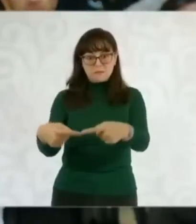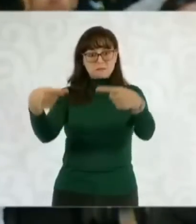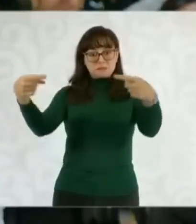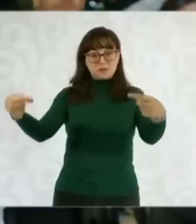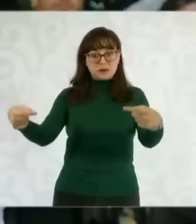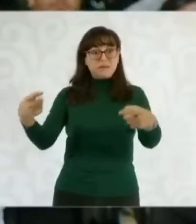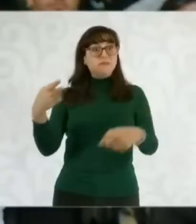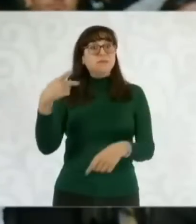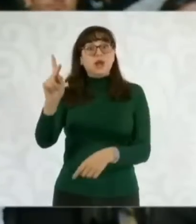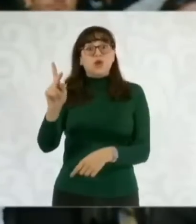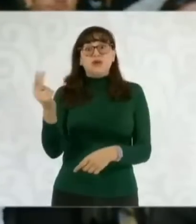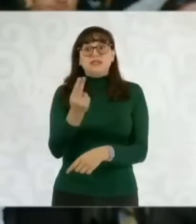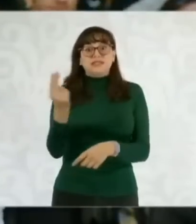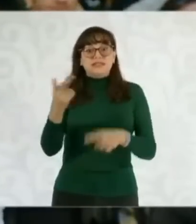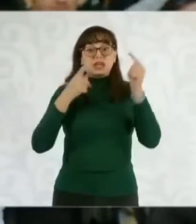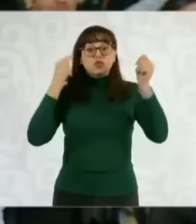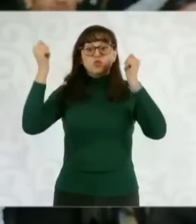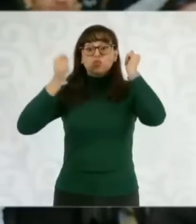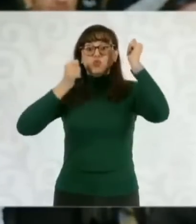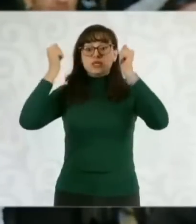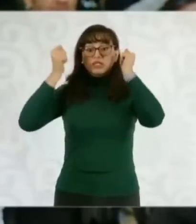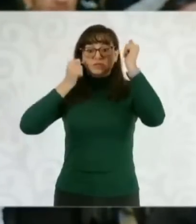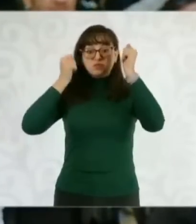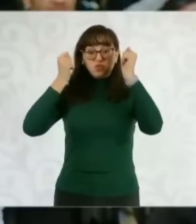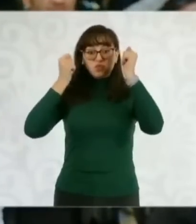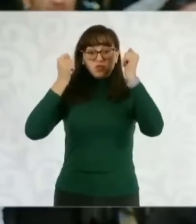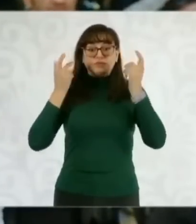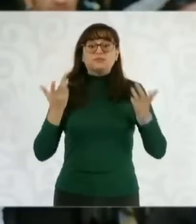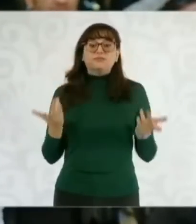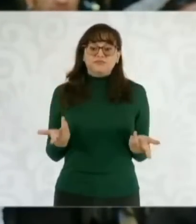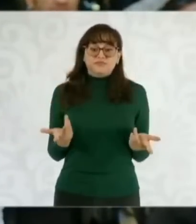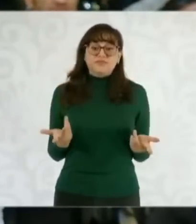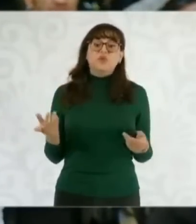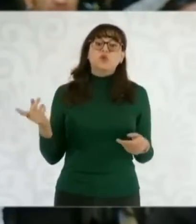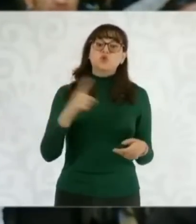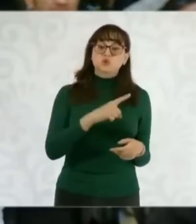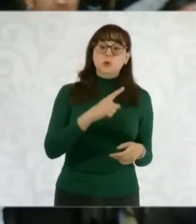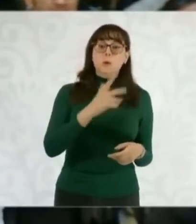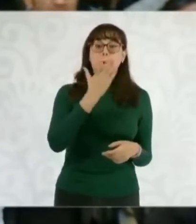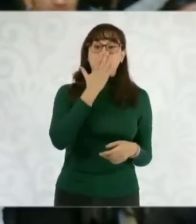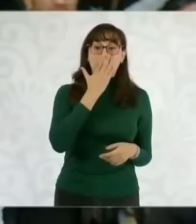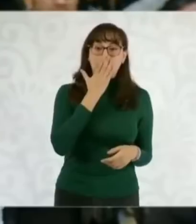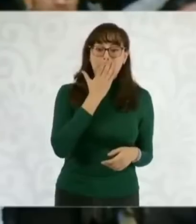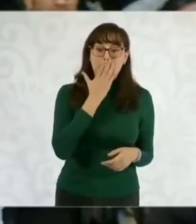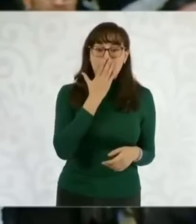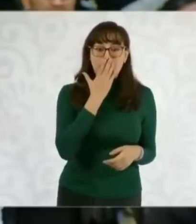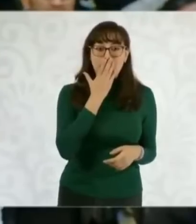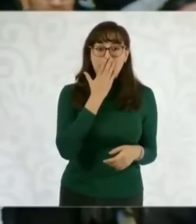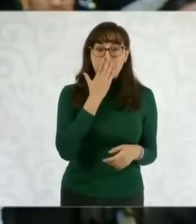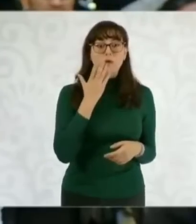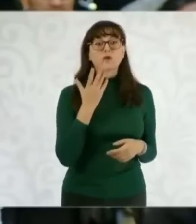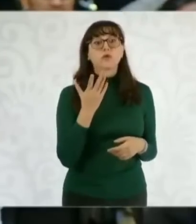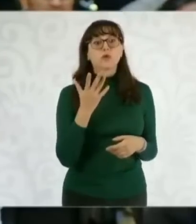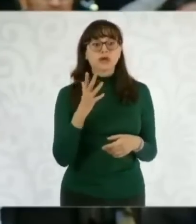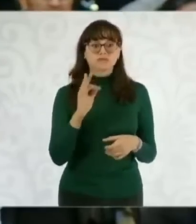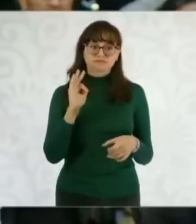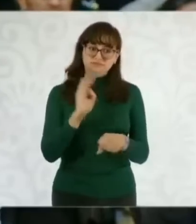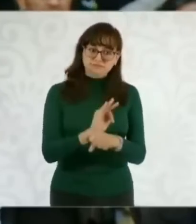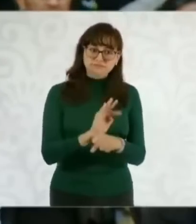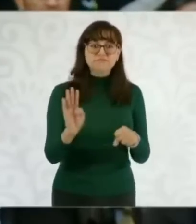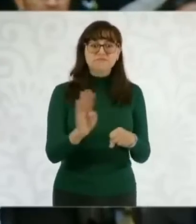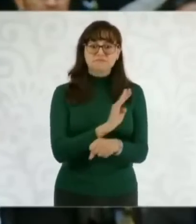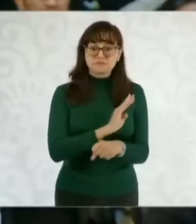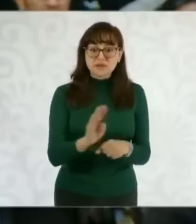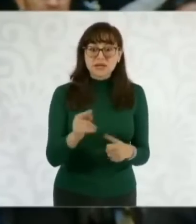del turismo. Entendiendo que Sonora ha sido privilegiado hacia el norte con la planta fotovoltaica,